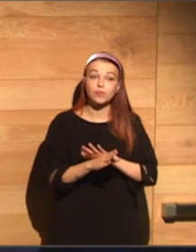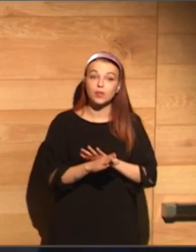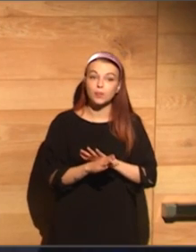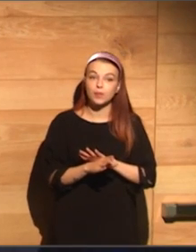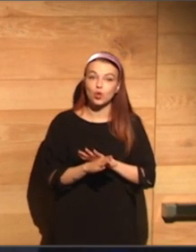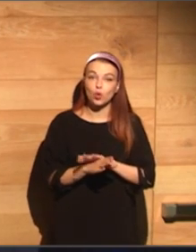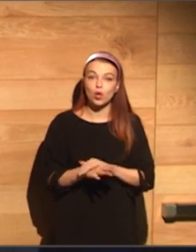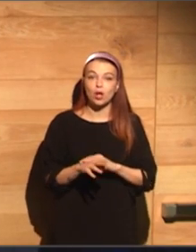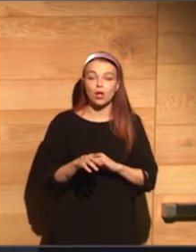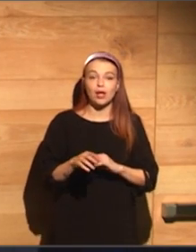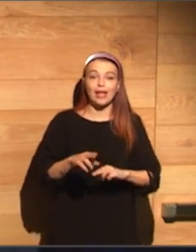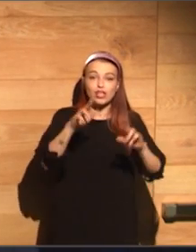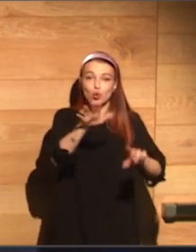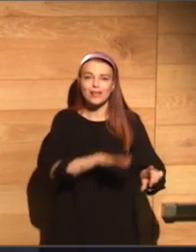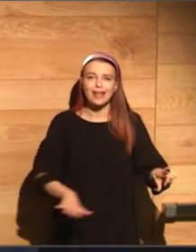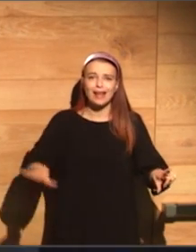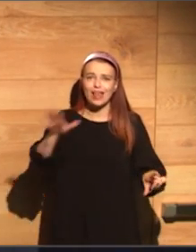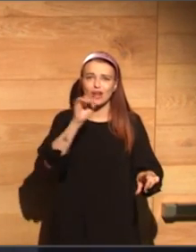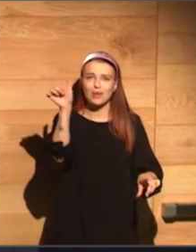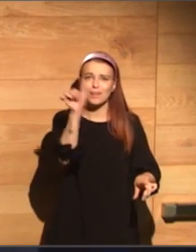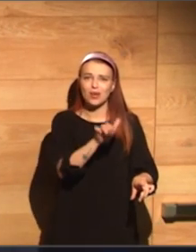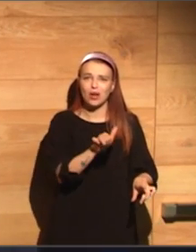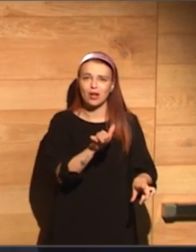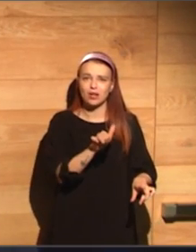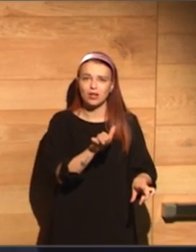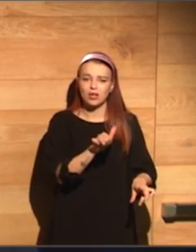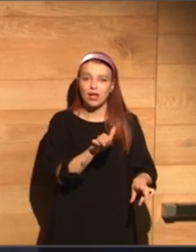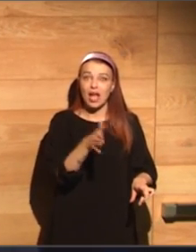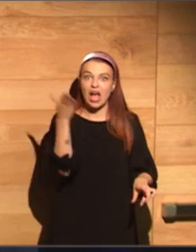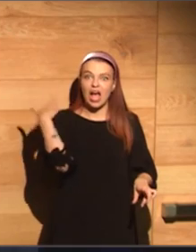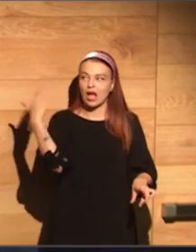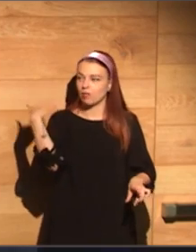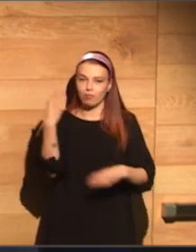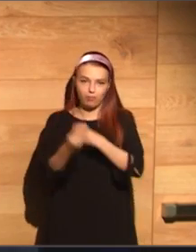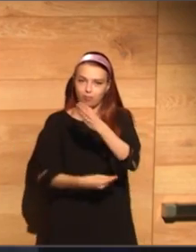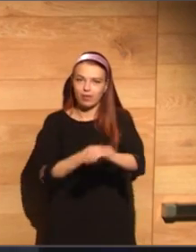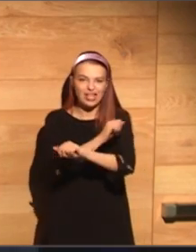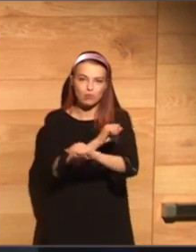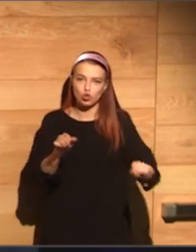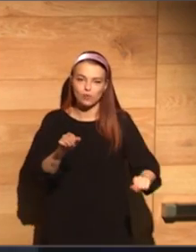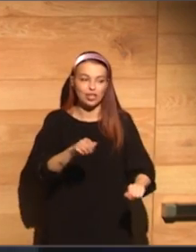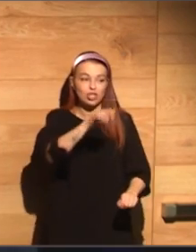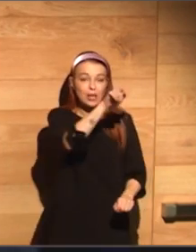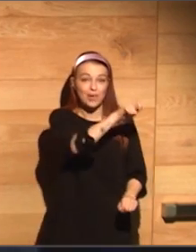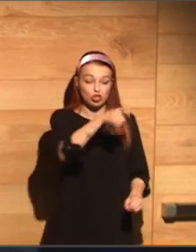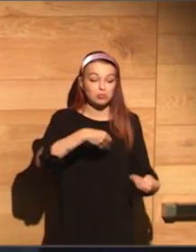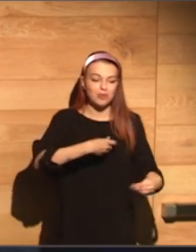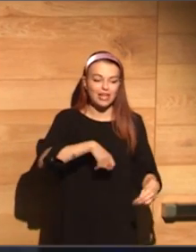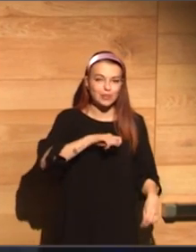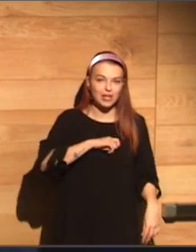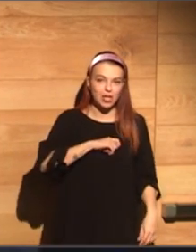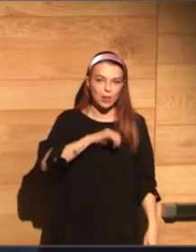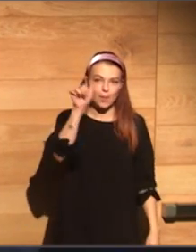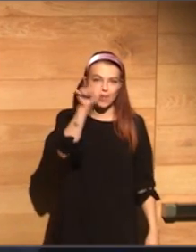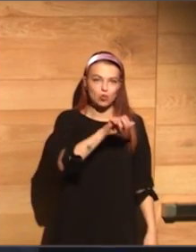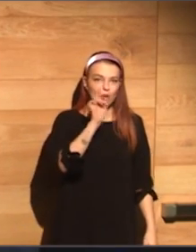que la Escopeta Nacional era un espectáculo imposible durante décadas, y el público español estaba viendo algo casi